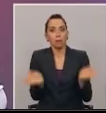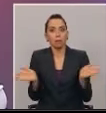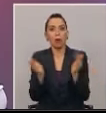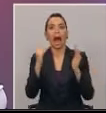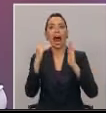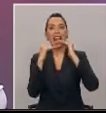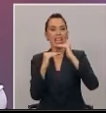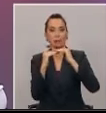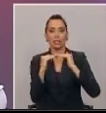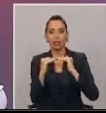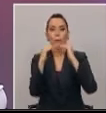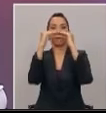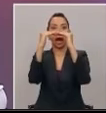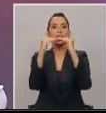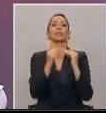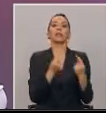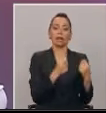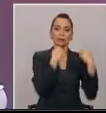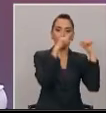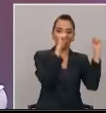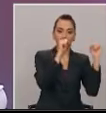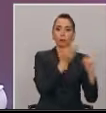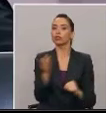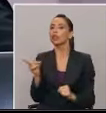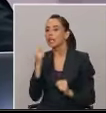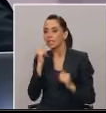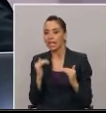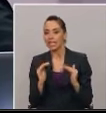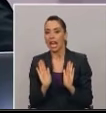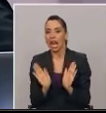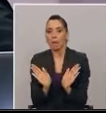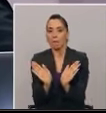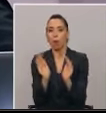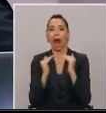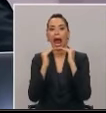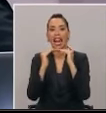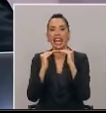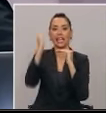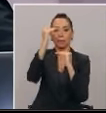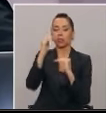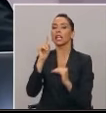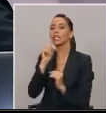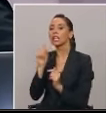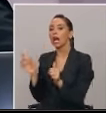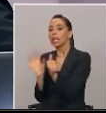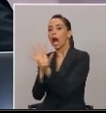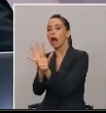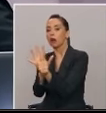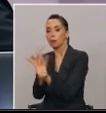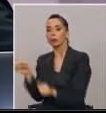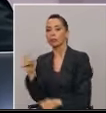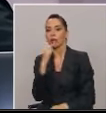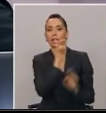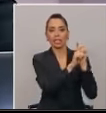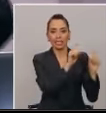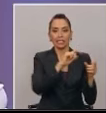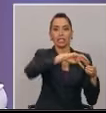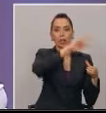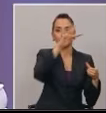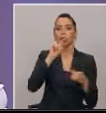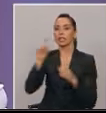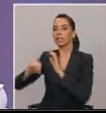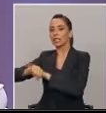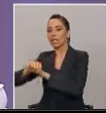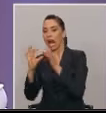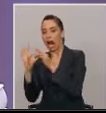límites. Se trata de ganar, pero también se trata de que Ok, ustedes y ganen los empujar los límites chilenos. acompañado por quién? Porque en su campaña usted ha criticado a la Concertación, ha criticado a la Alianza,